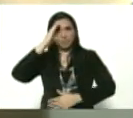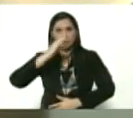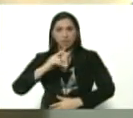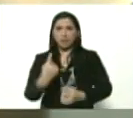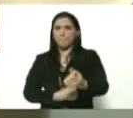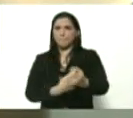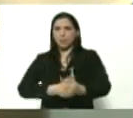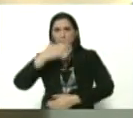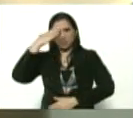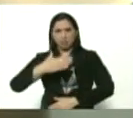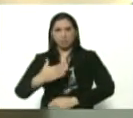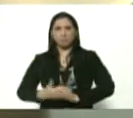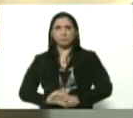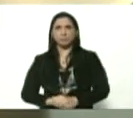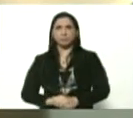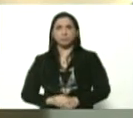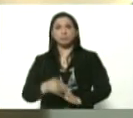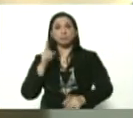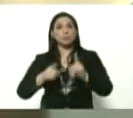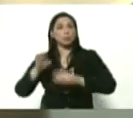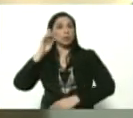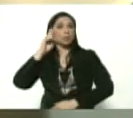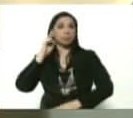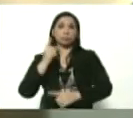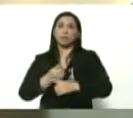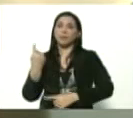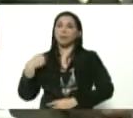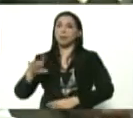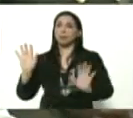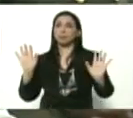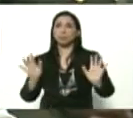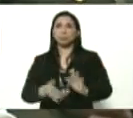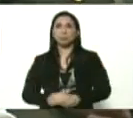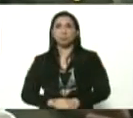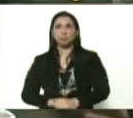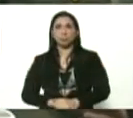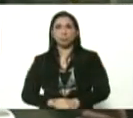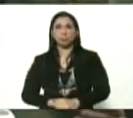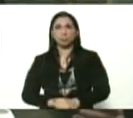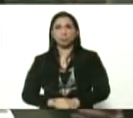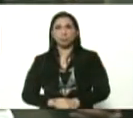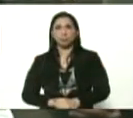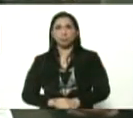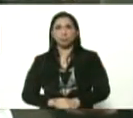hermanos militares, alguna razón deben tener, ¿verdad?